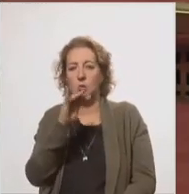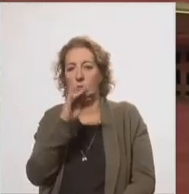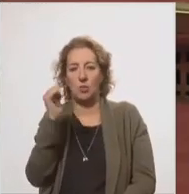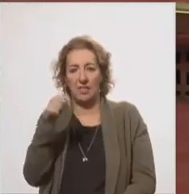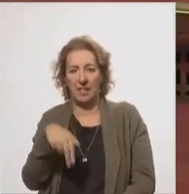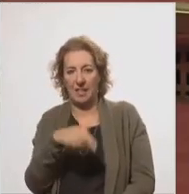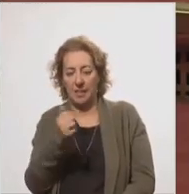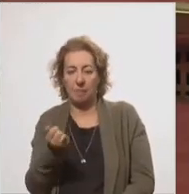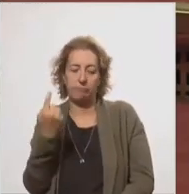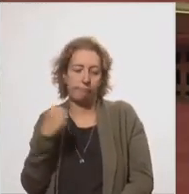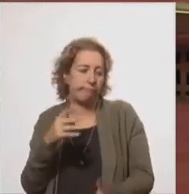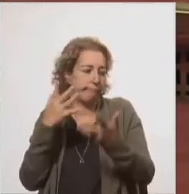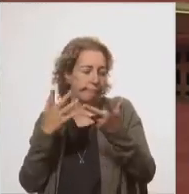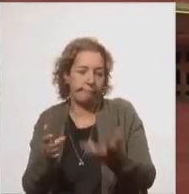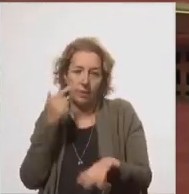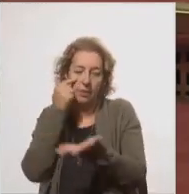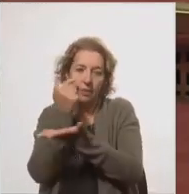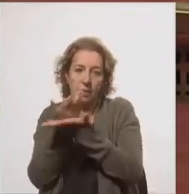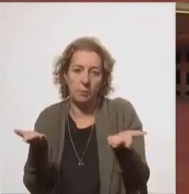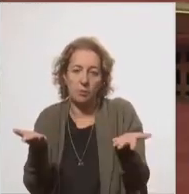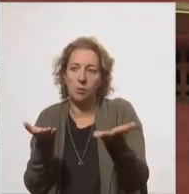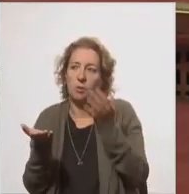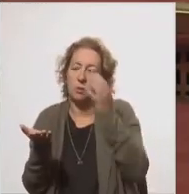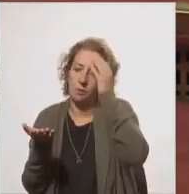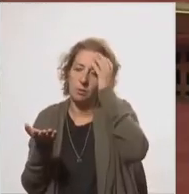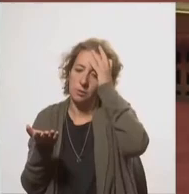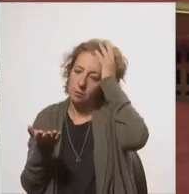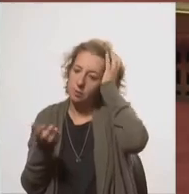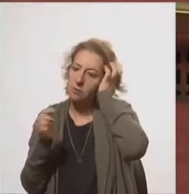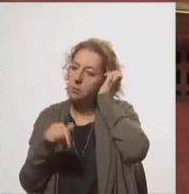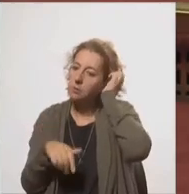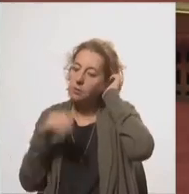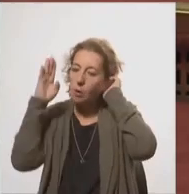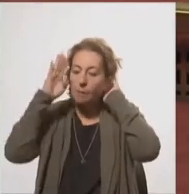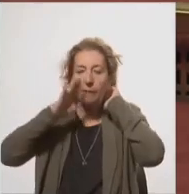un marco, en realidad, a estos homenajes a